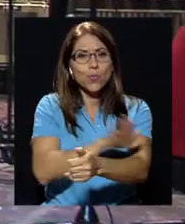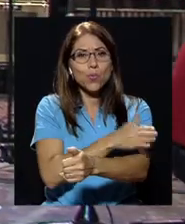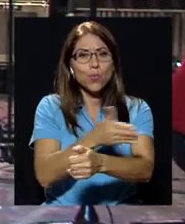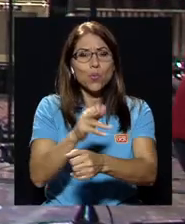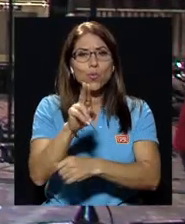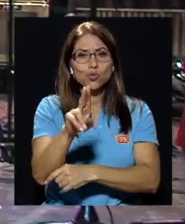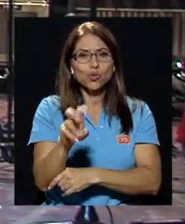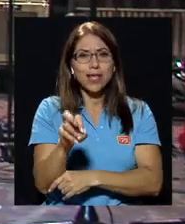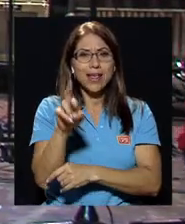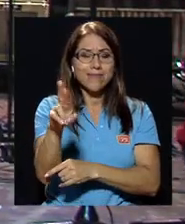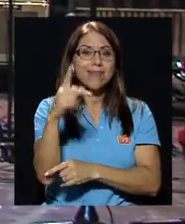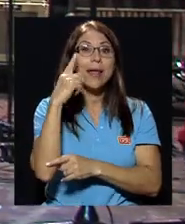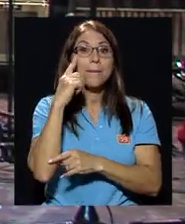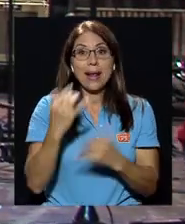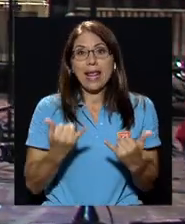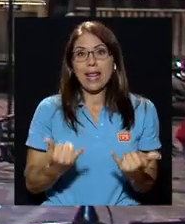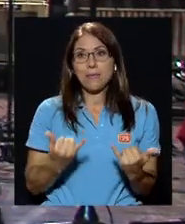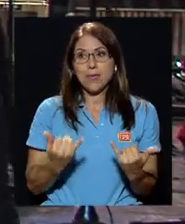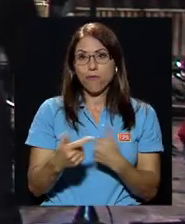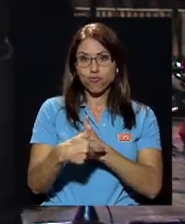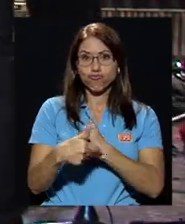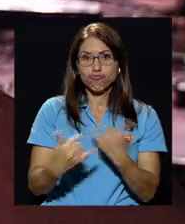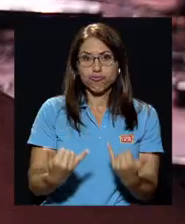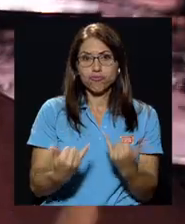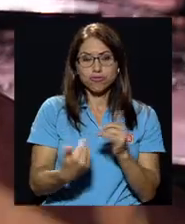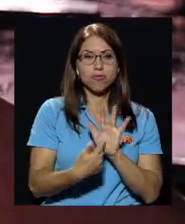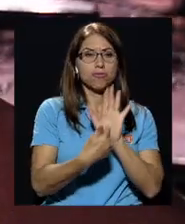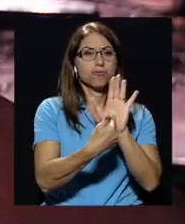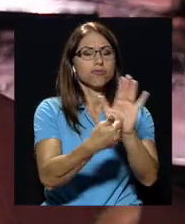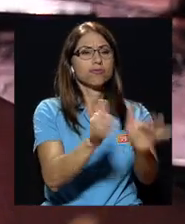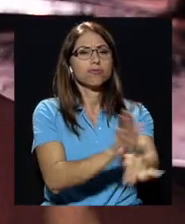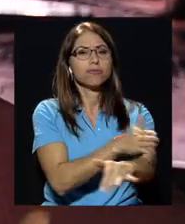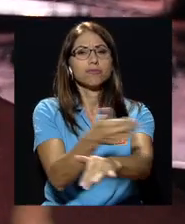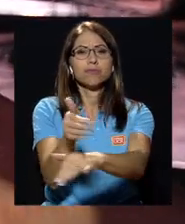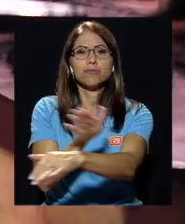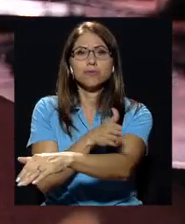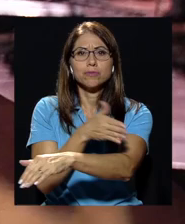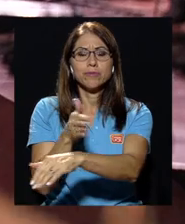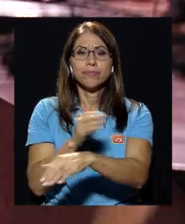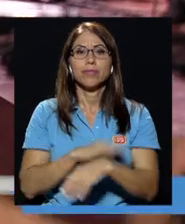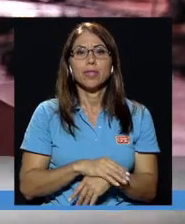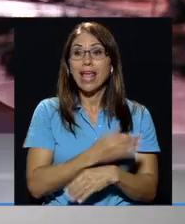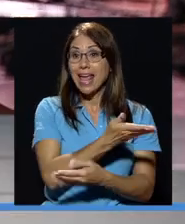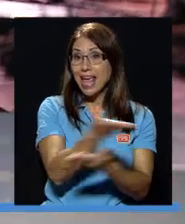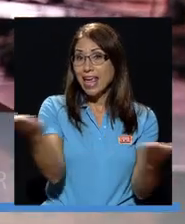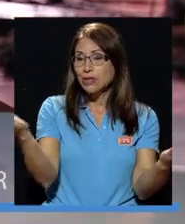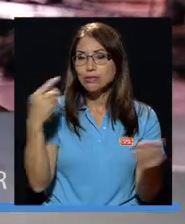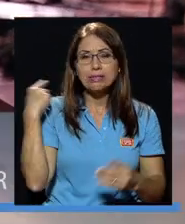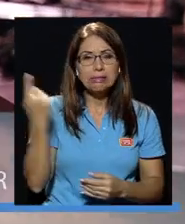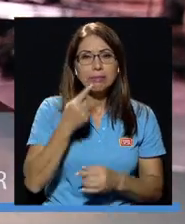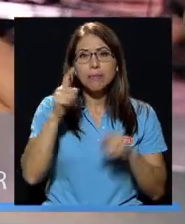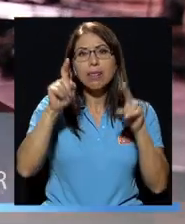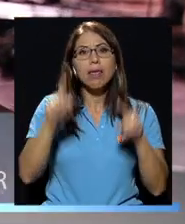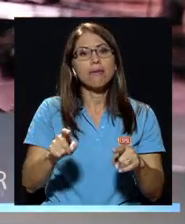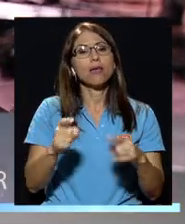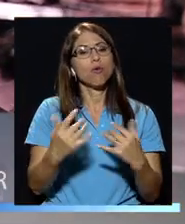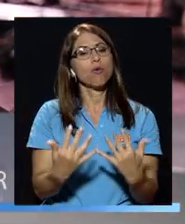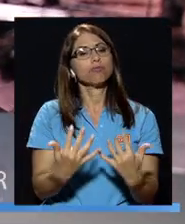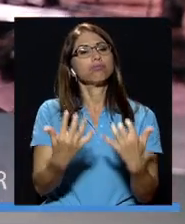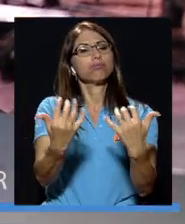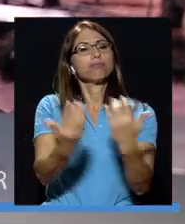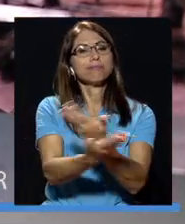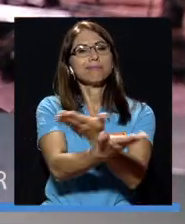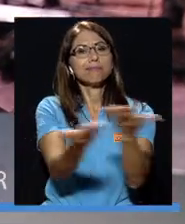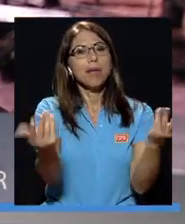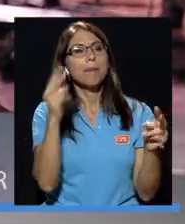para interpretar en vivo sus obras. Ellos tienen en todo momento que estarse presentando a un público para ver las reacciones